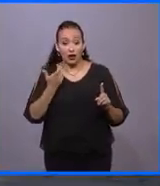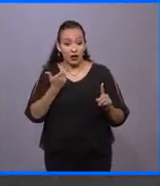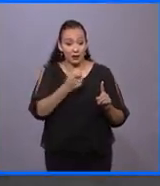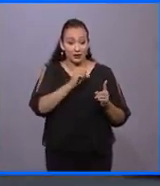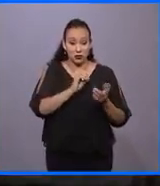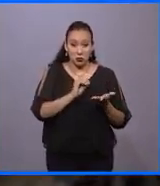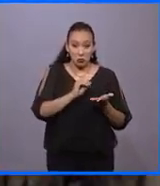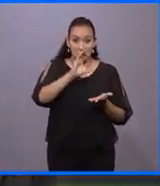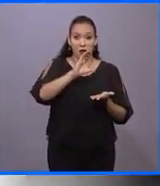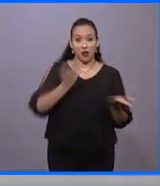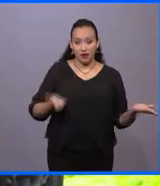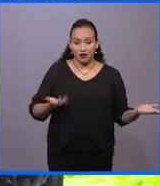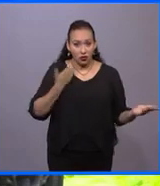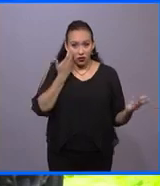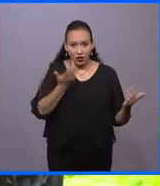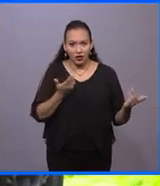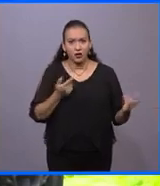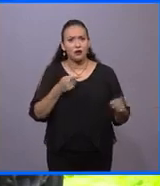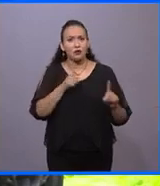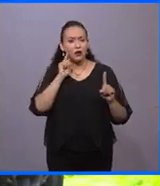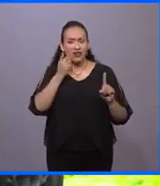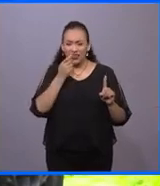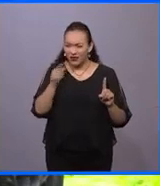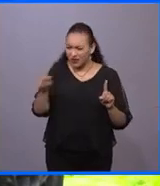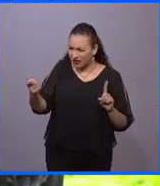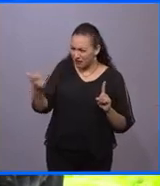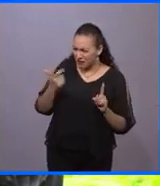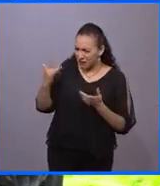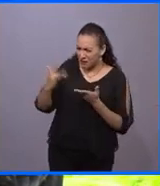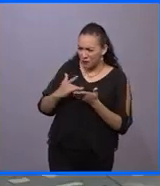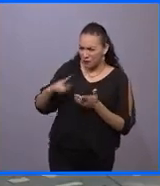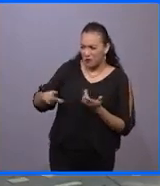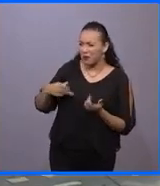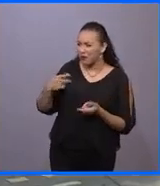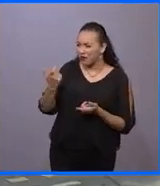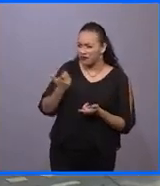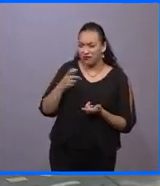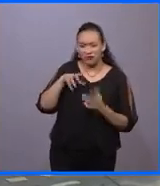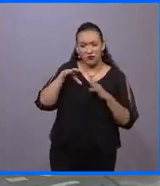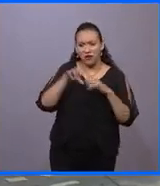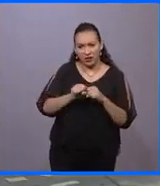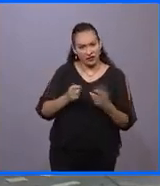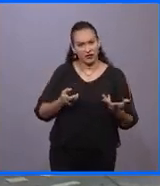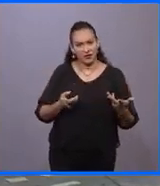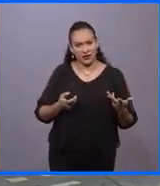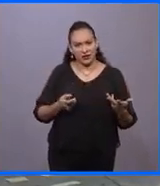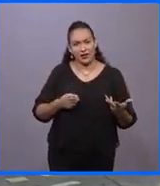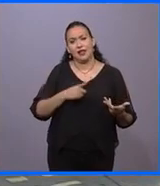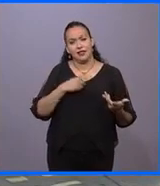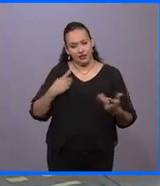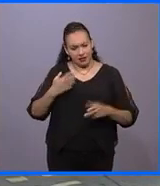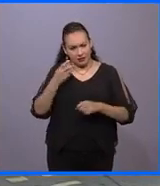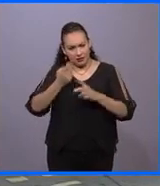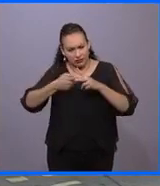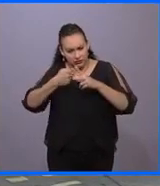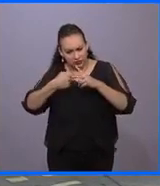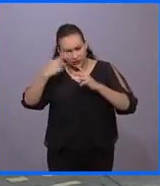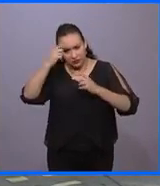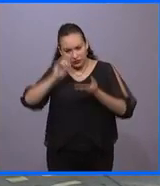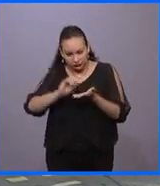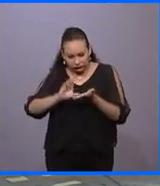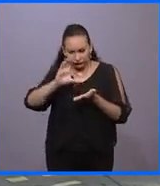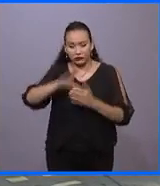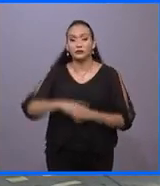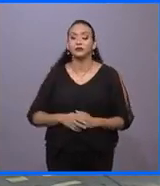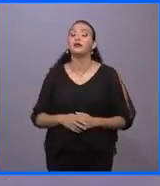que recibe y que resulte suficiente para un desarrollo digno y ajustado a los mínimos vitales. En la resolución